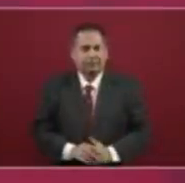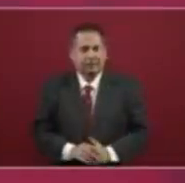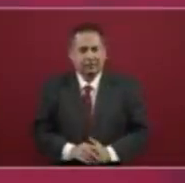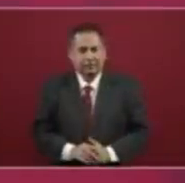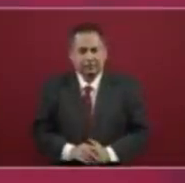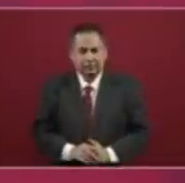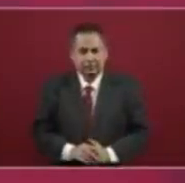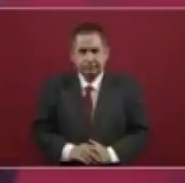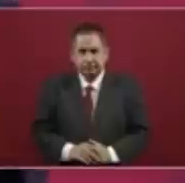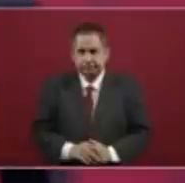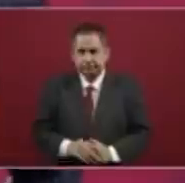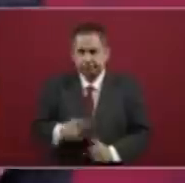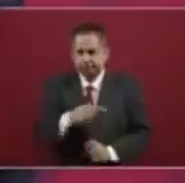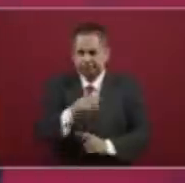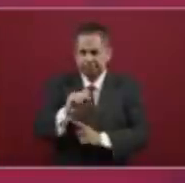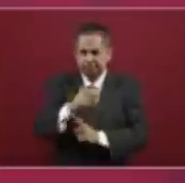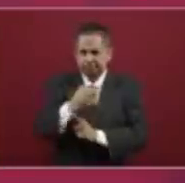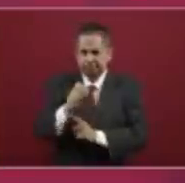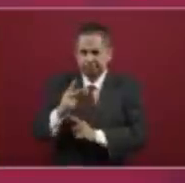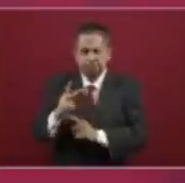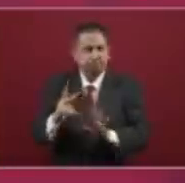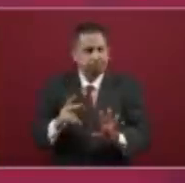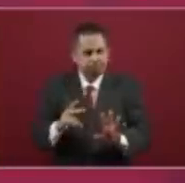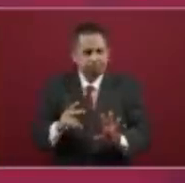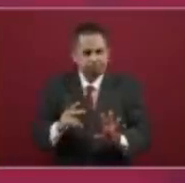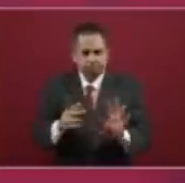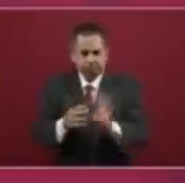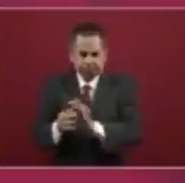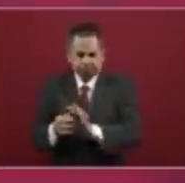De Hacienda, pero va a ser